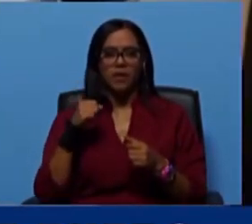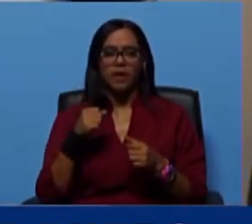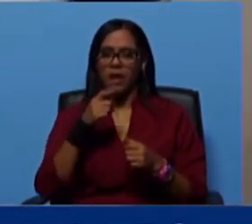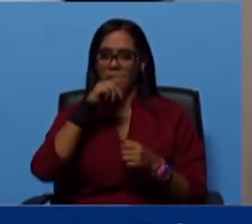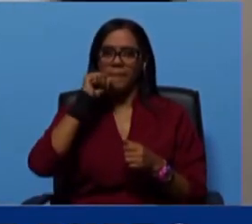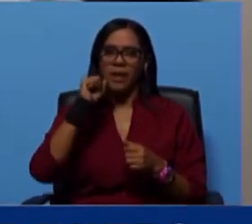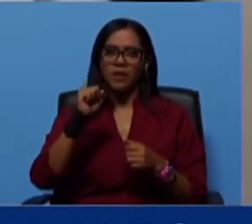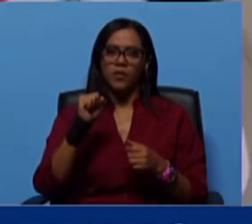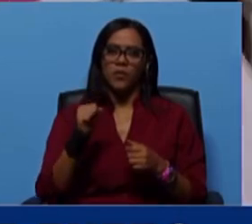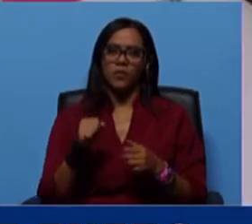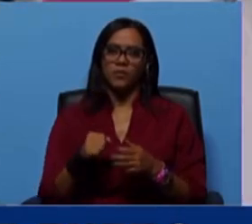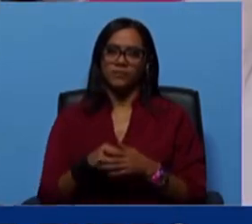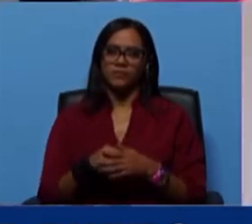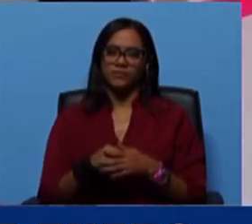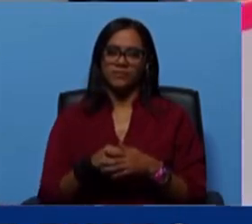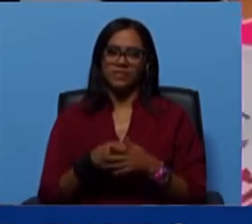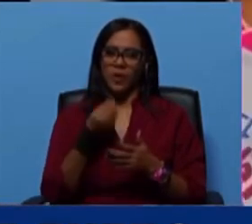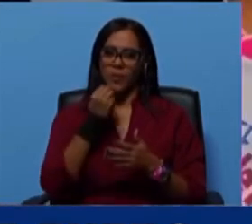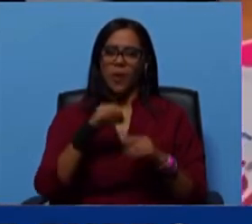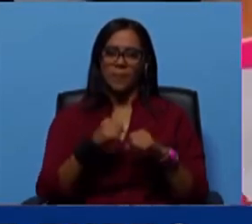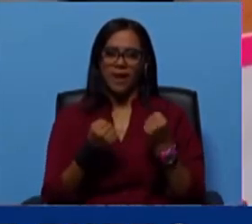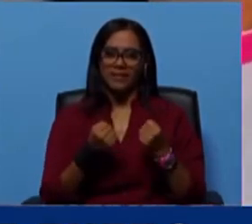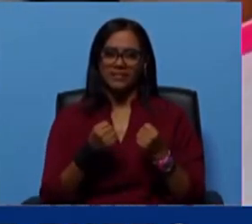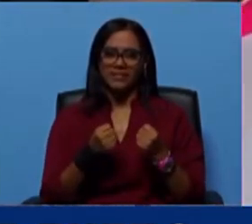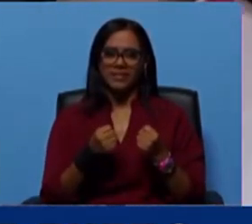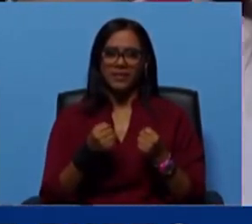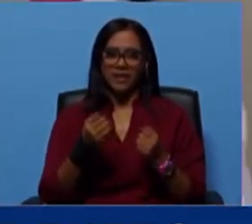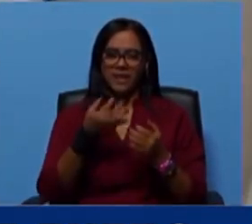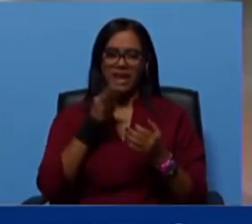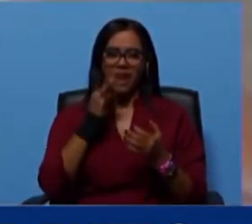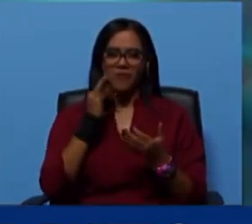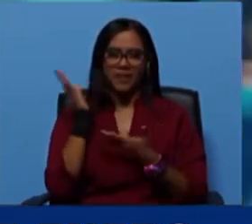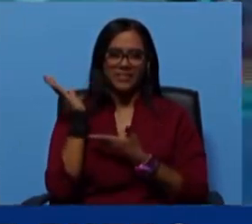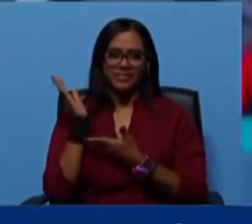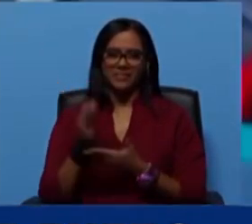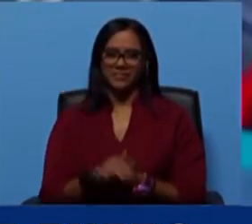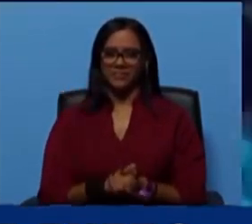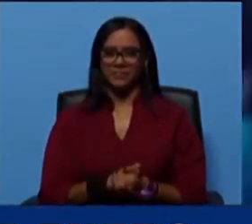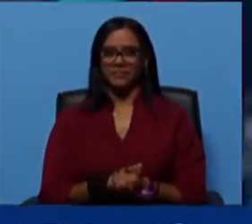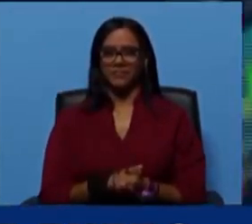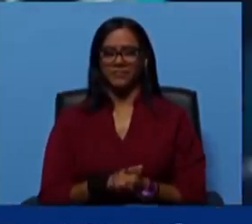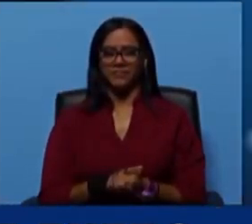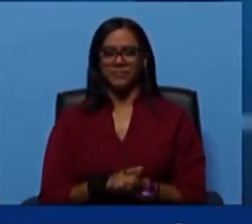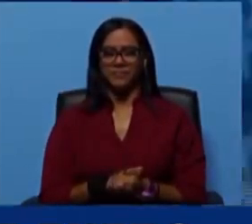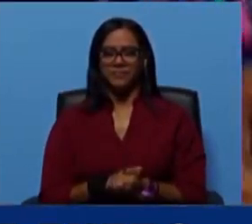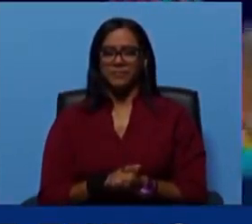Maduro se comió el pan mientras nos llega el café. Vamos a verlo.